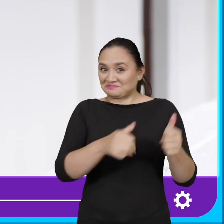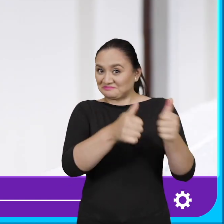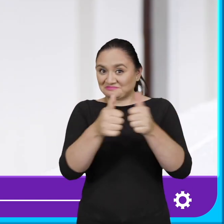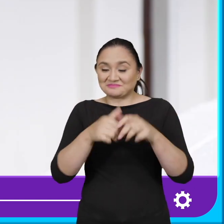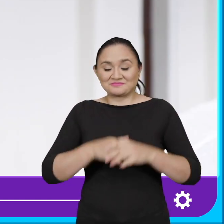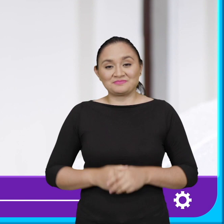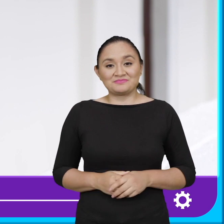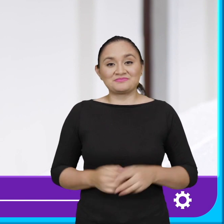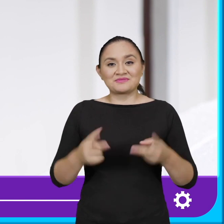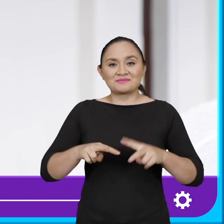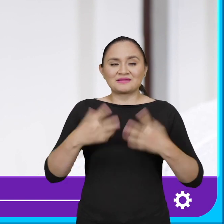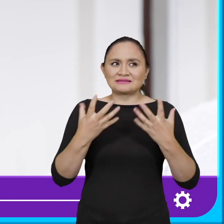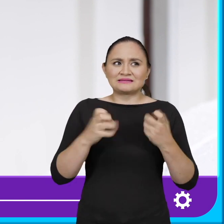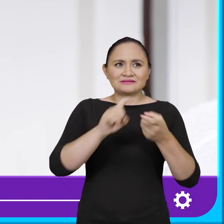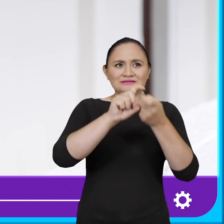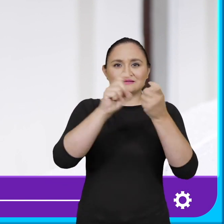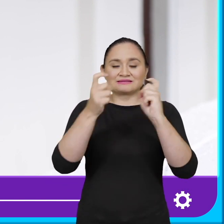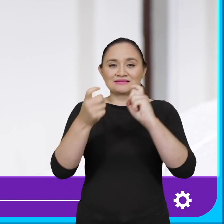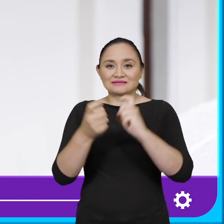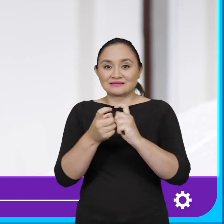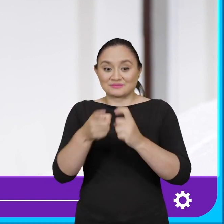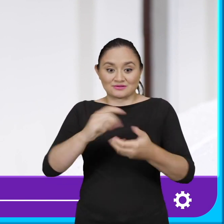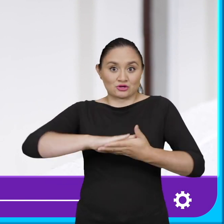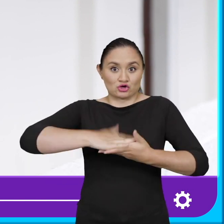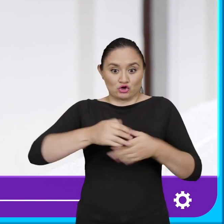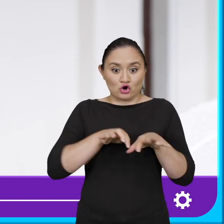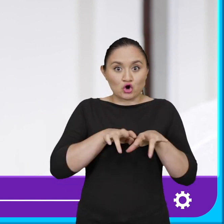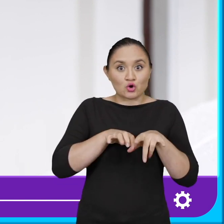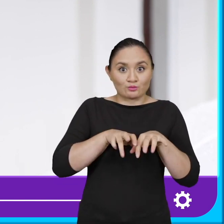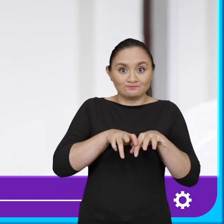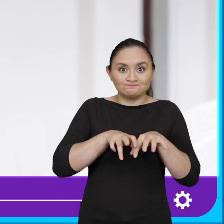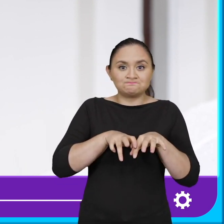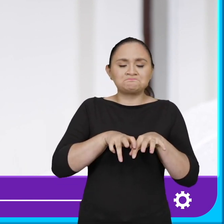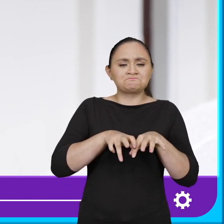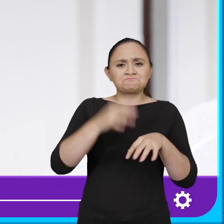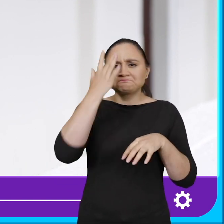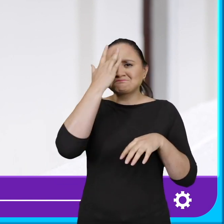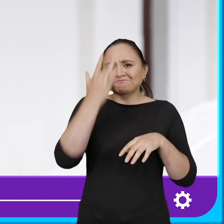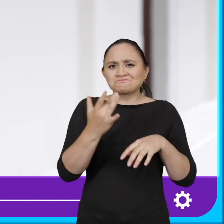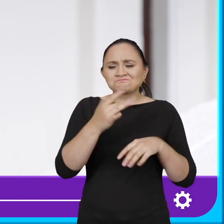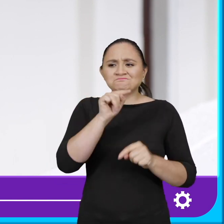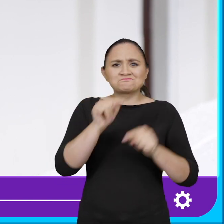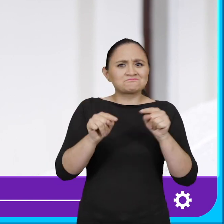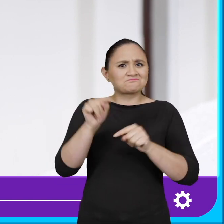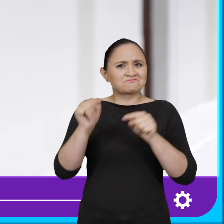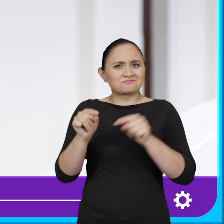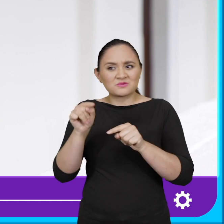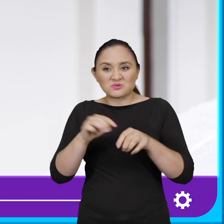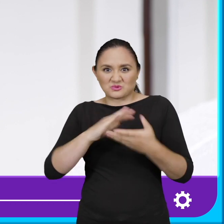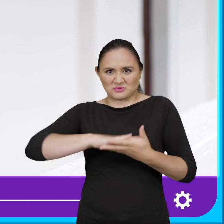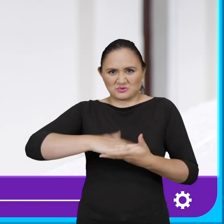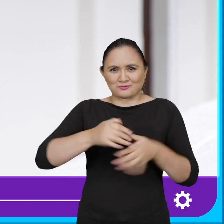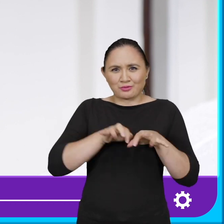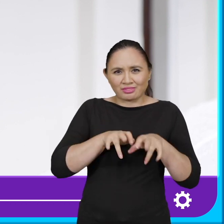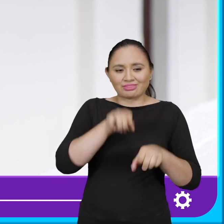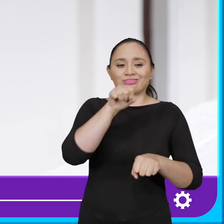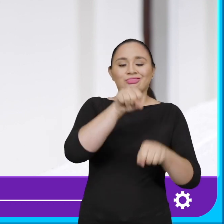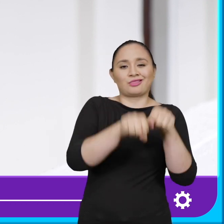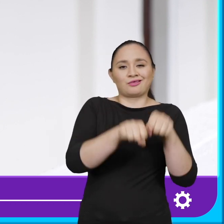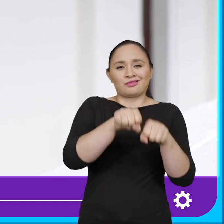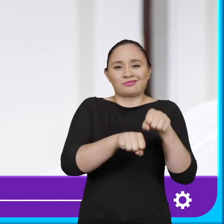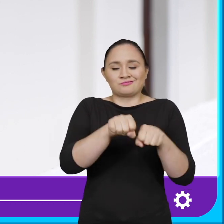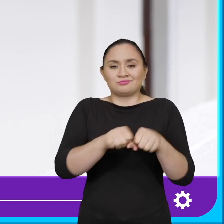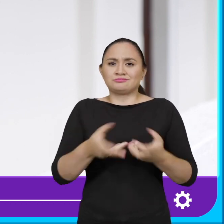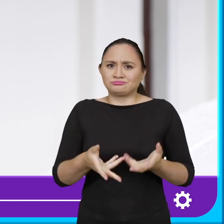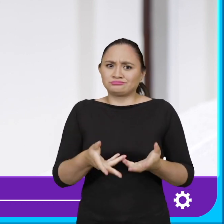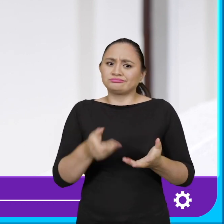También quisiera cambiar en la parte de las computadoras, porque en algunas están dañadas y pues